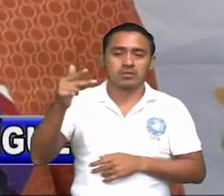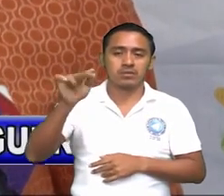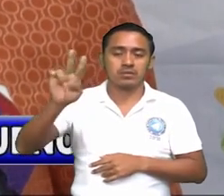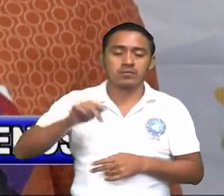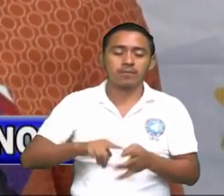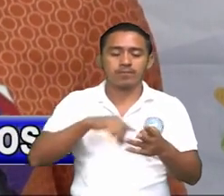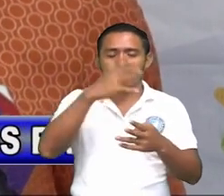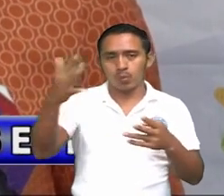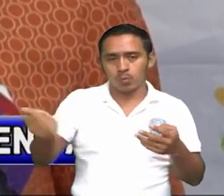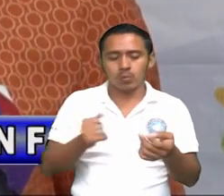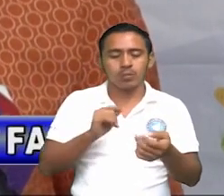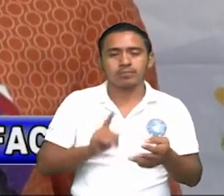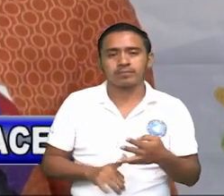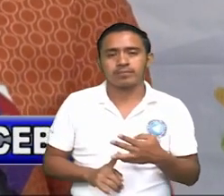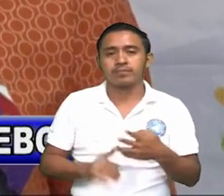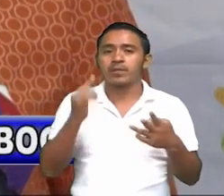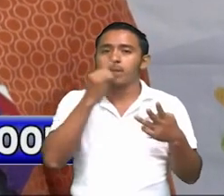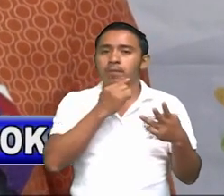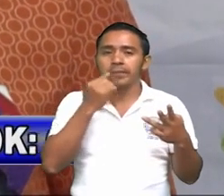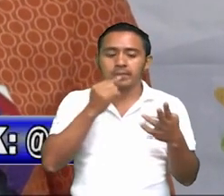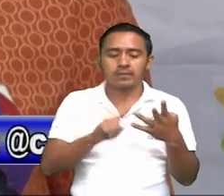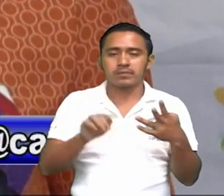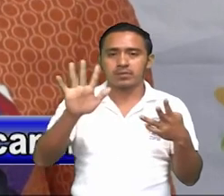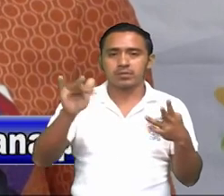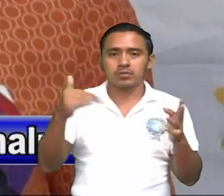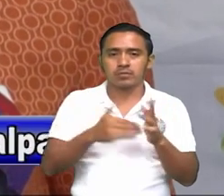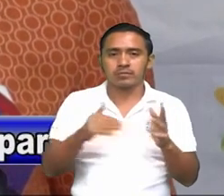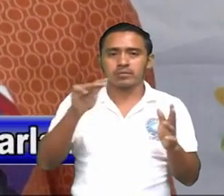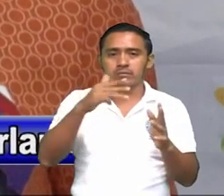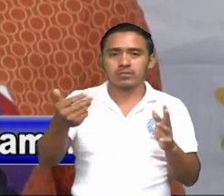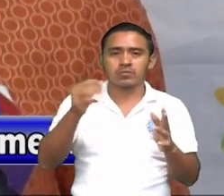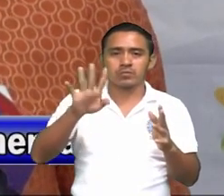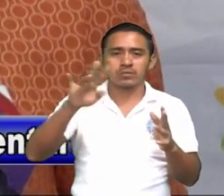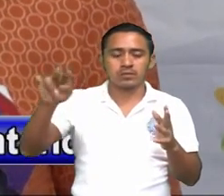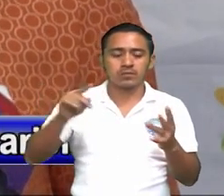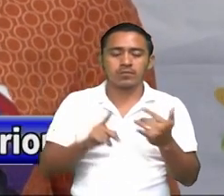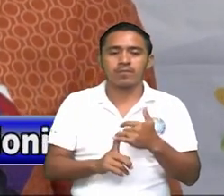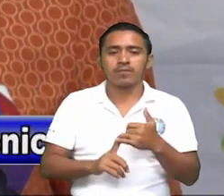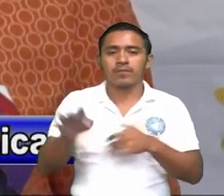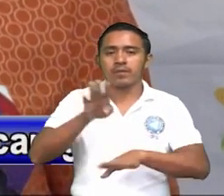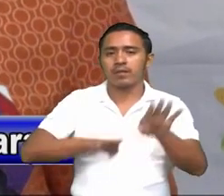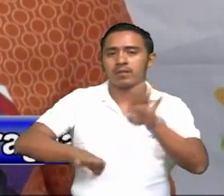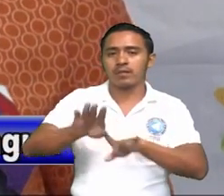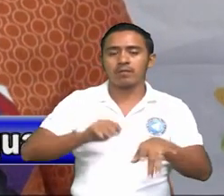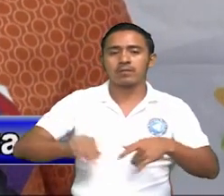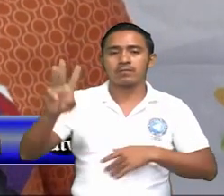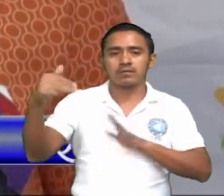centros turísticos, ¿verdad? Ahí La Boquita con 5.942, Giluá con